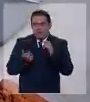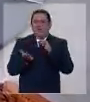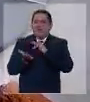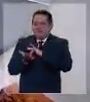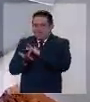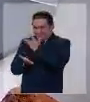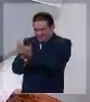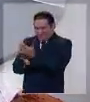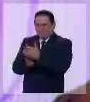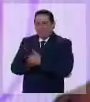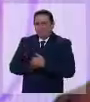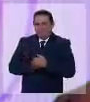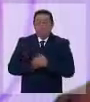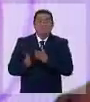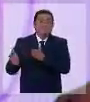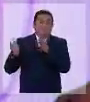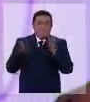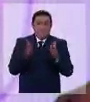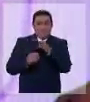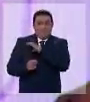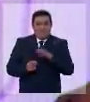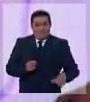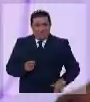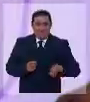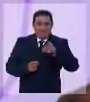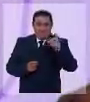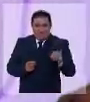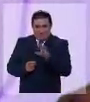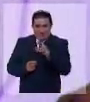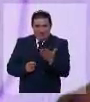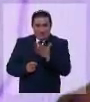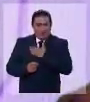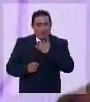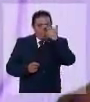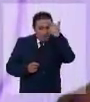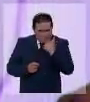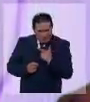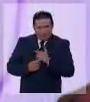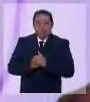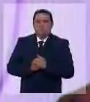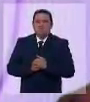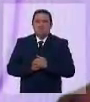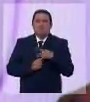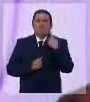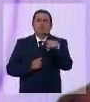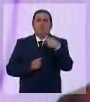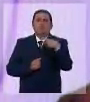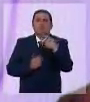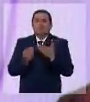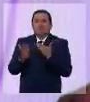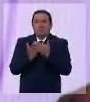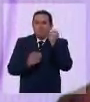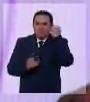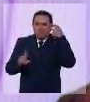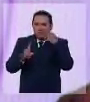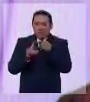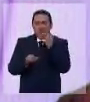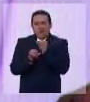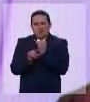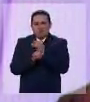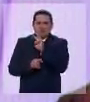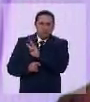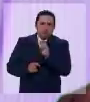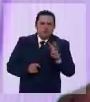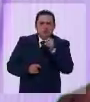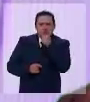Candidato Rodríguez Calderón, buenas noches. Tanto en su plataforma como en su página oficial, en entrevistas y declaraciones, ha dicho una y otra